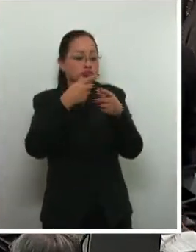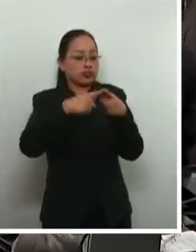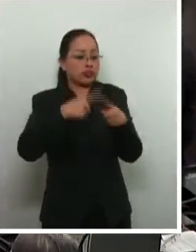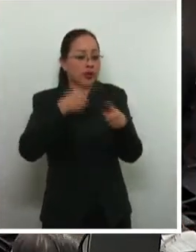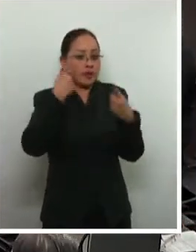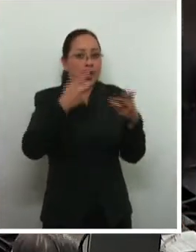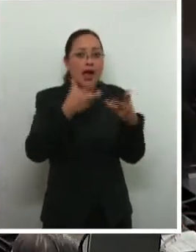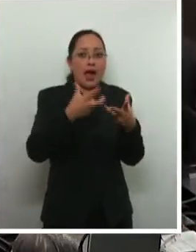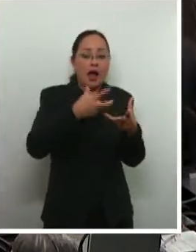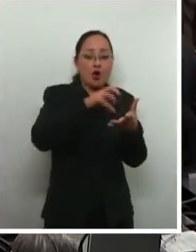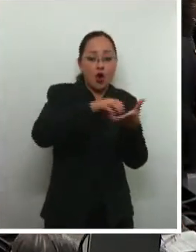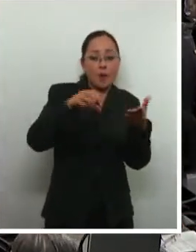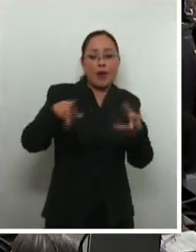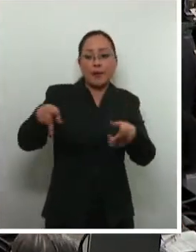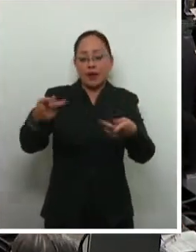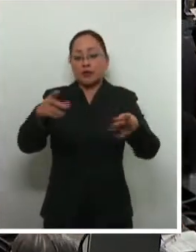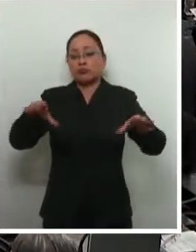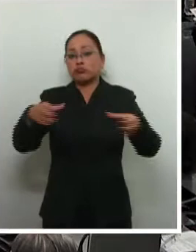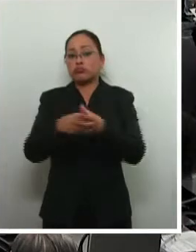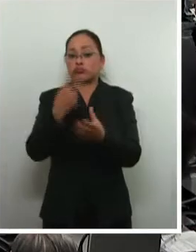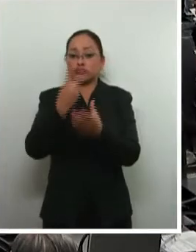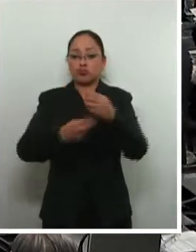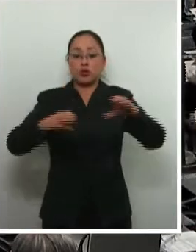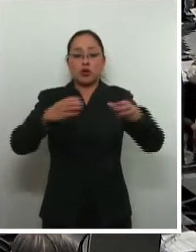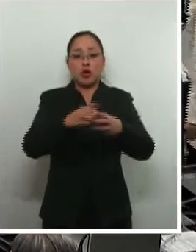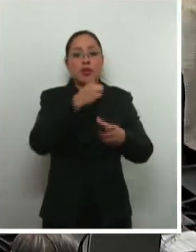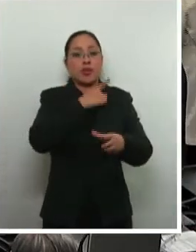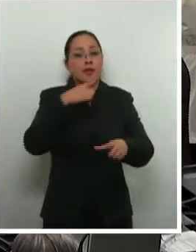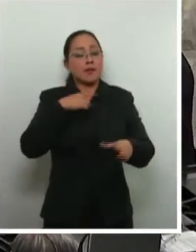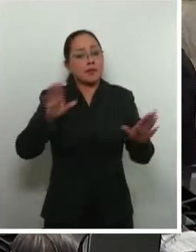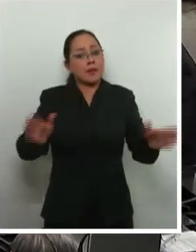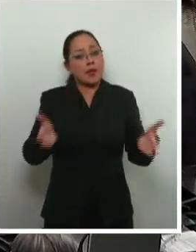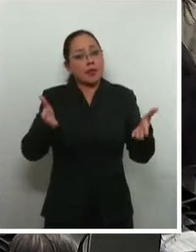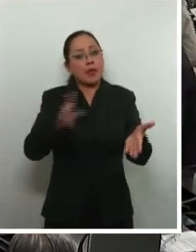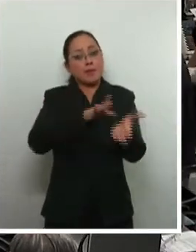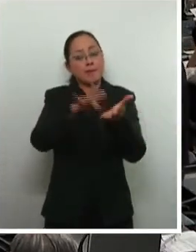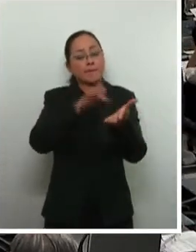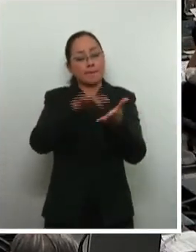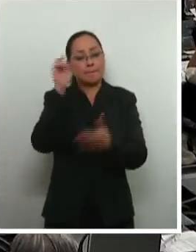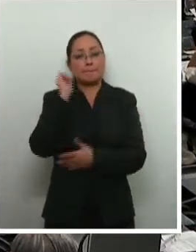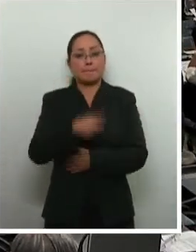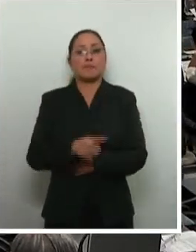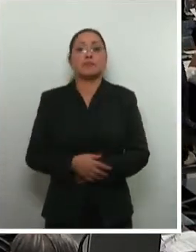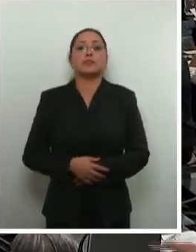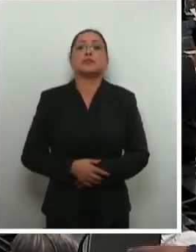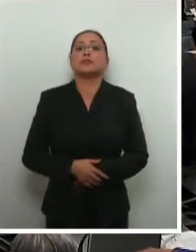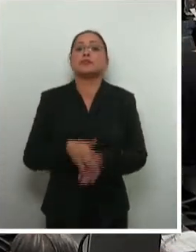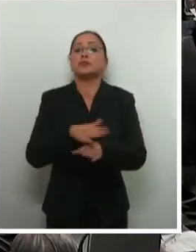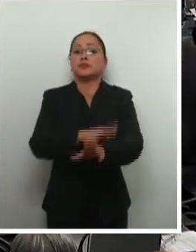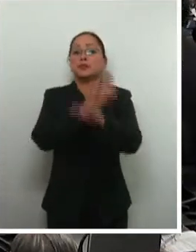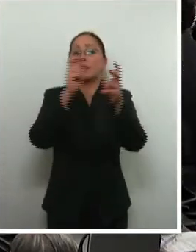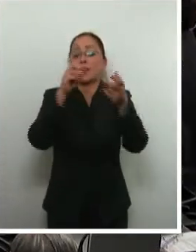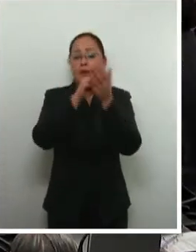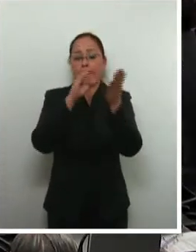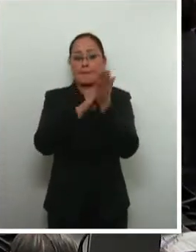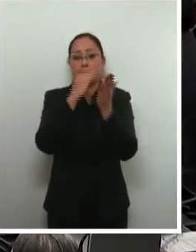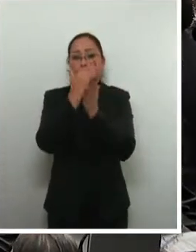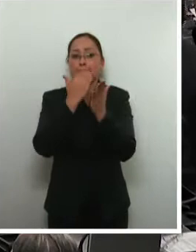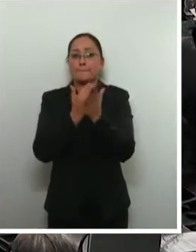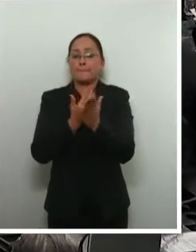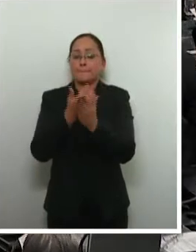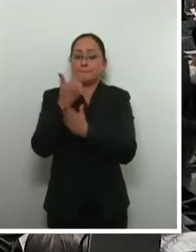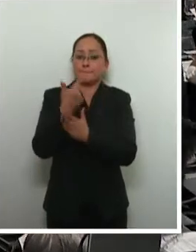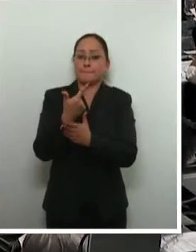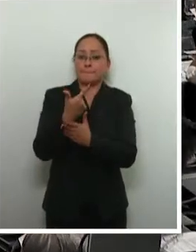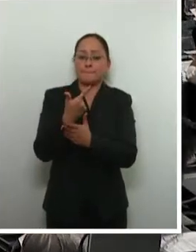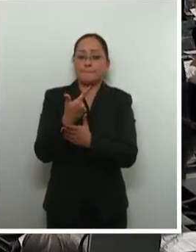productores y consumidores, sean objeto de fomento y apoyo. De acuerdo a lo señalado en el numeral